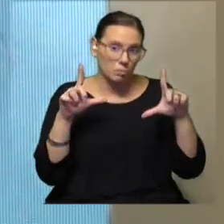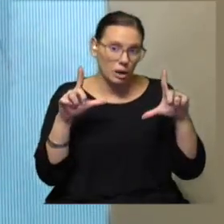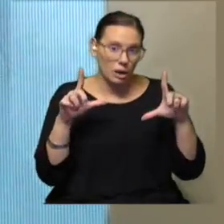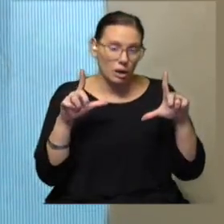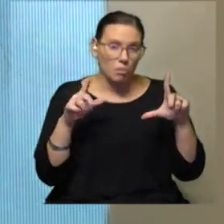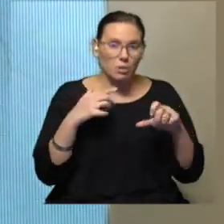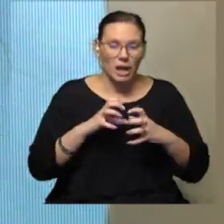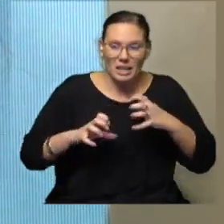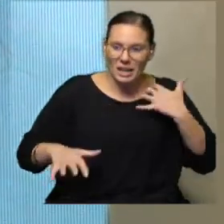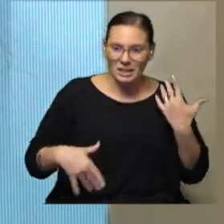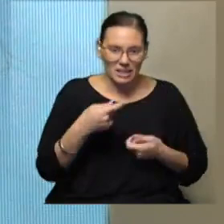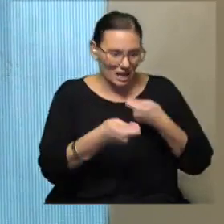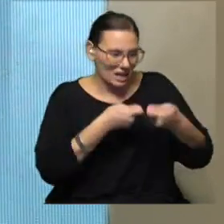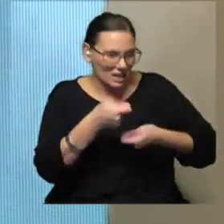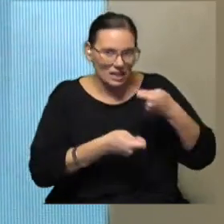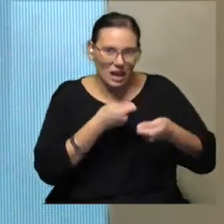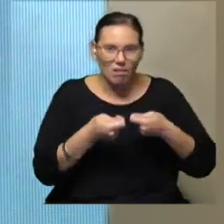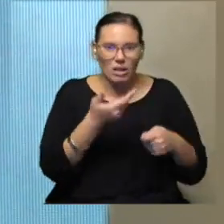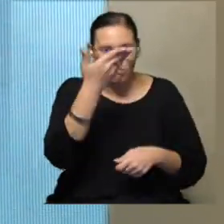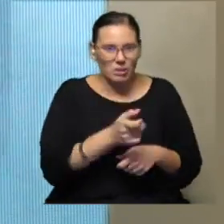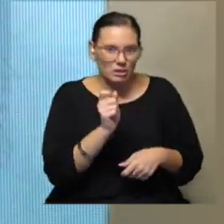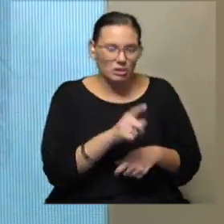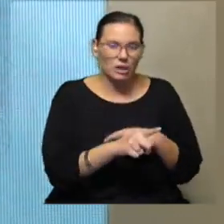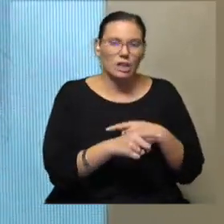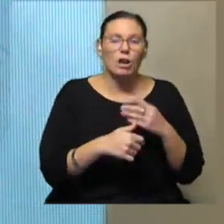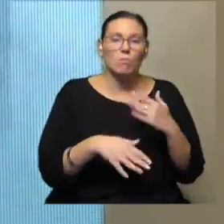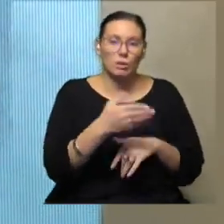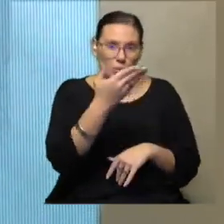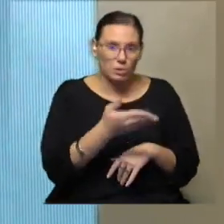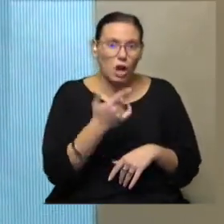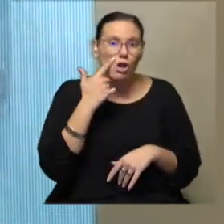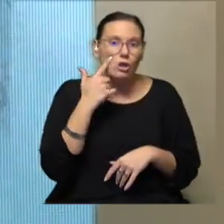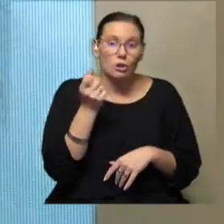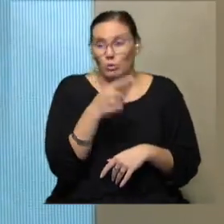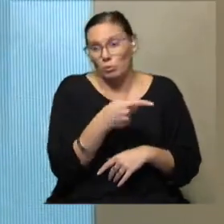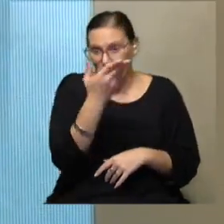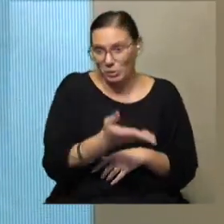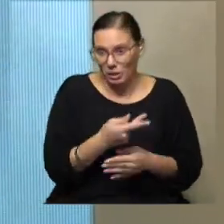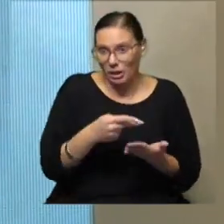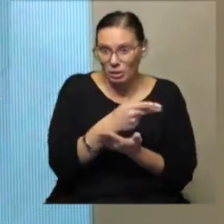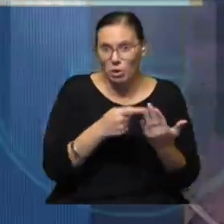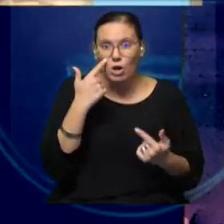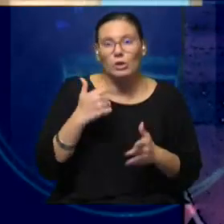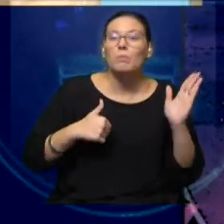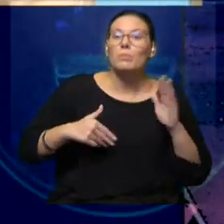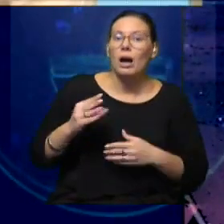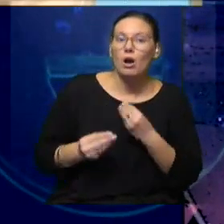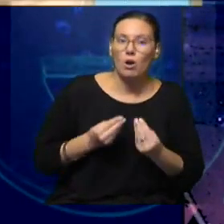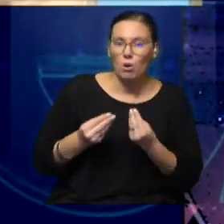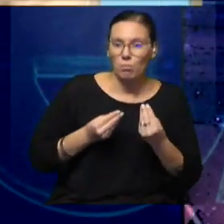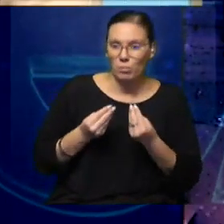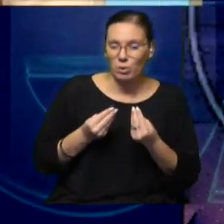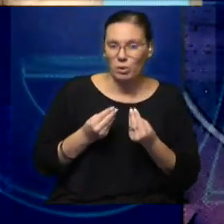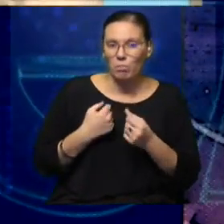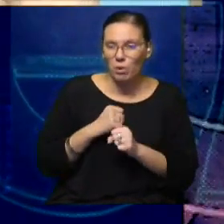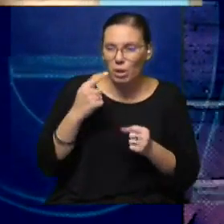la energía que vos le dabas y tipo la personalidad, especialmente porque vos conoces, son tus personajes, conoces más a cómo